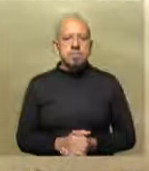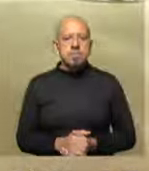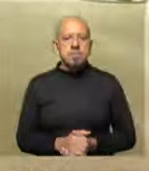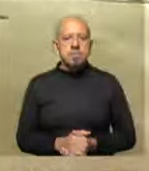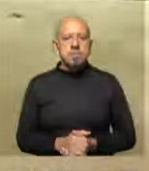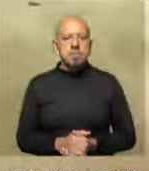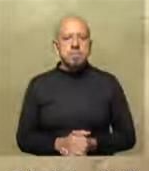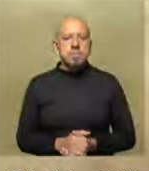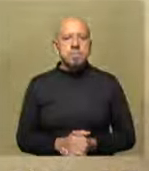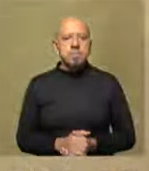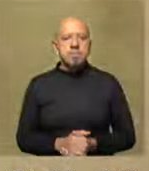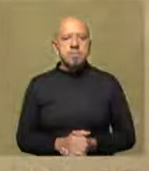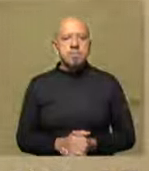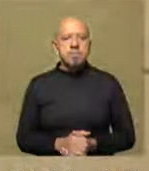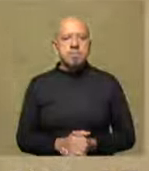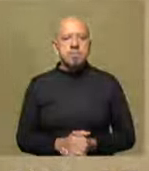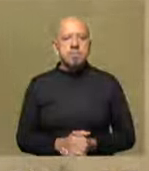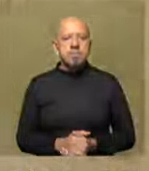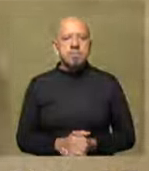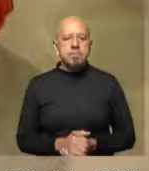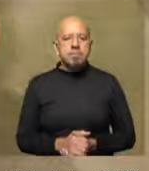por 18 de julio hasta la plaza